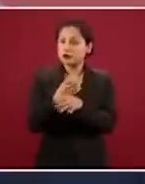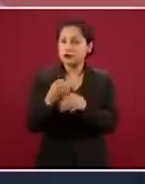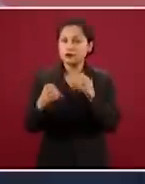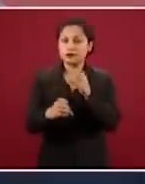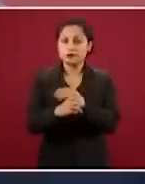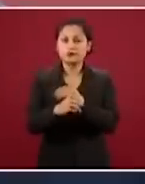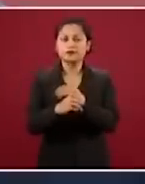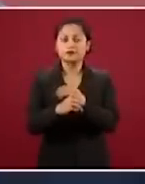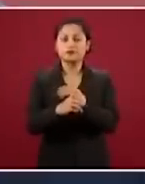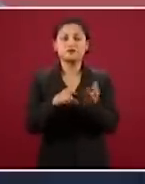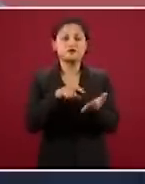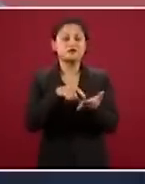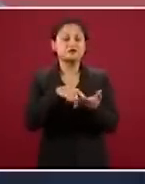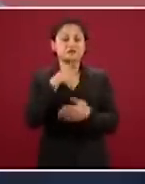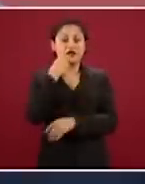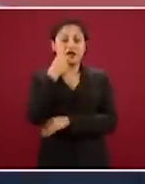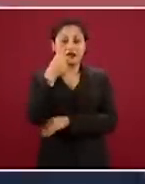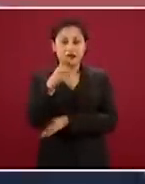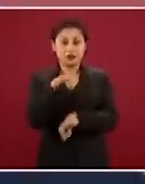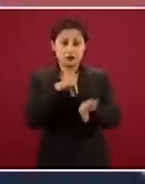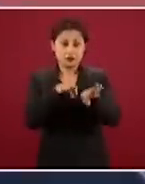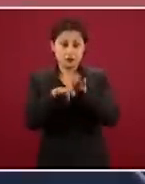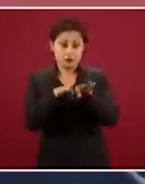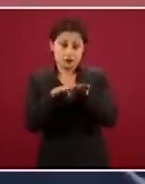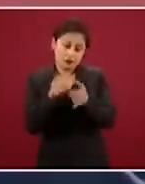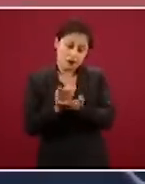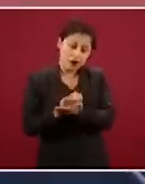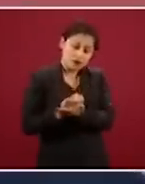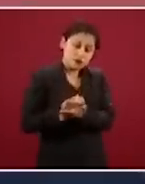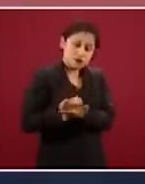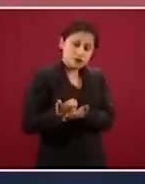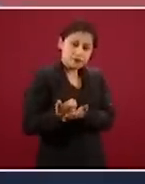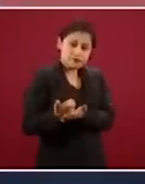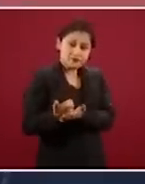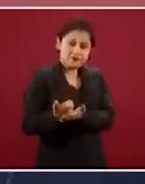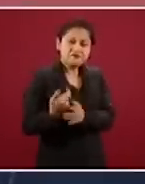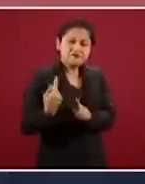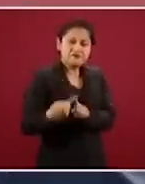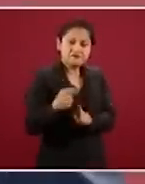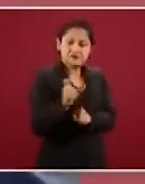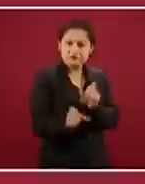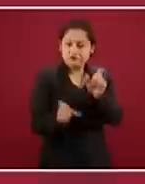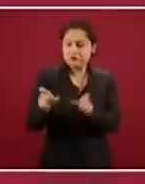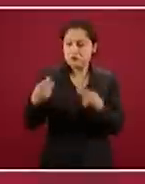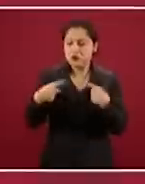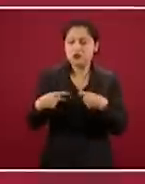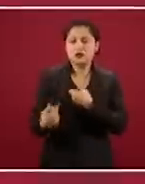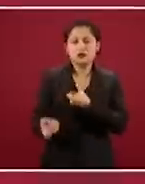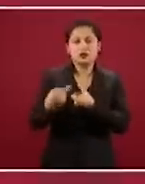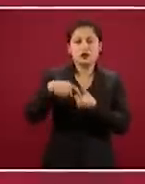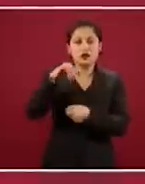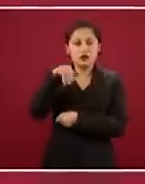el salario promedio de los afiliados al Seguro Social